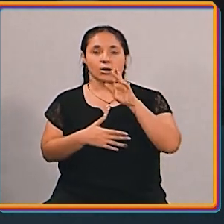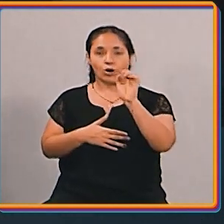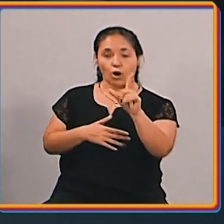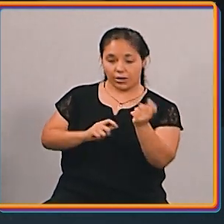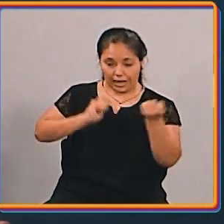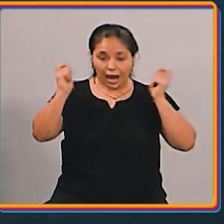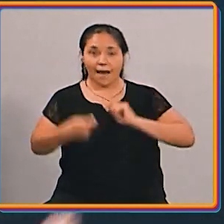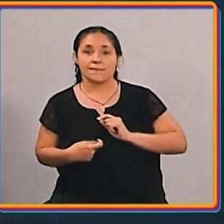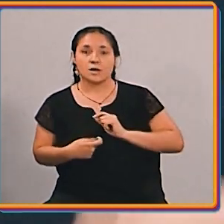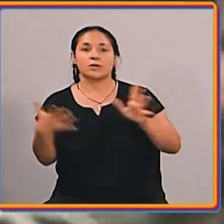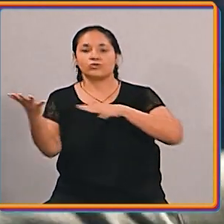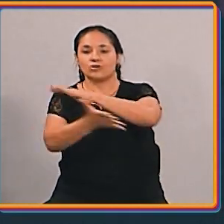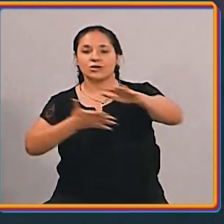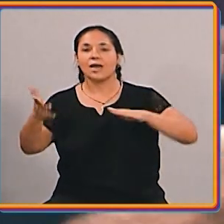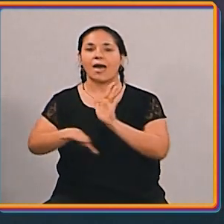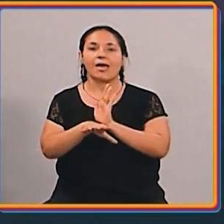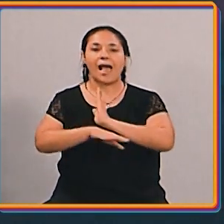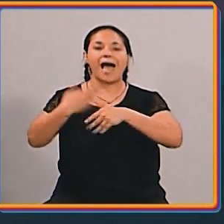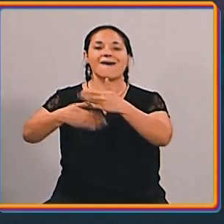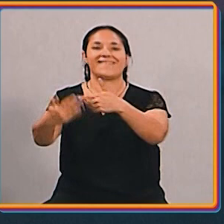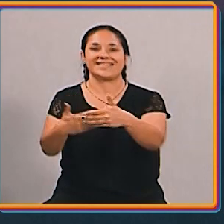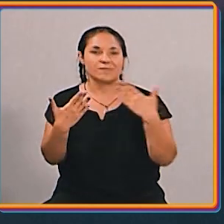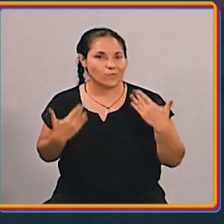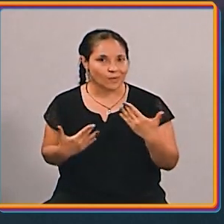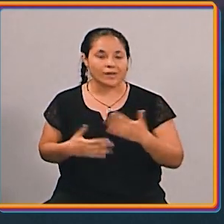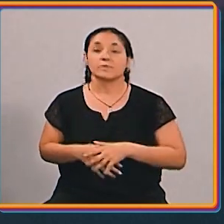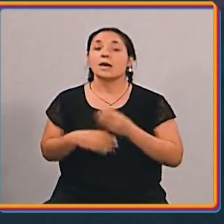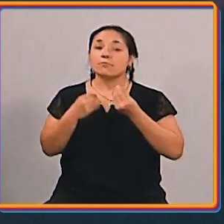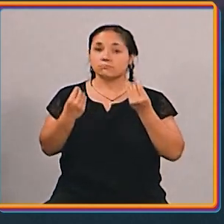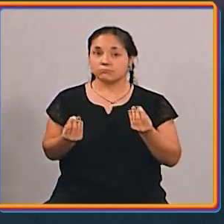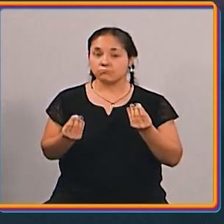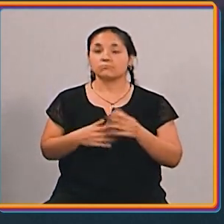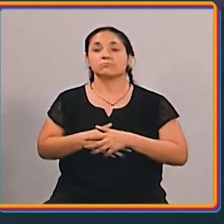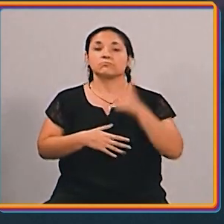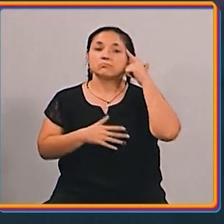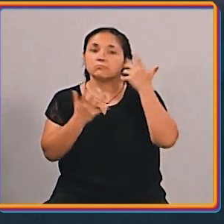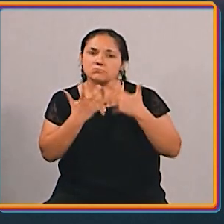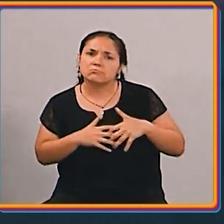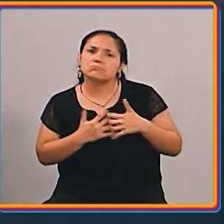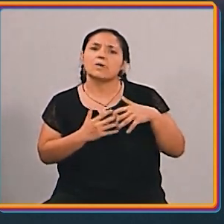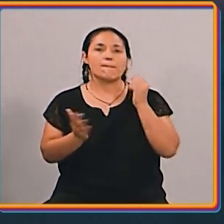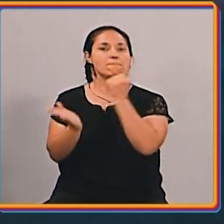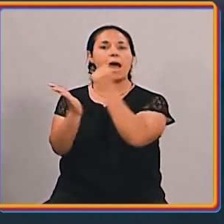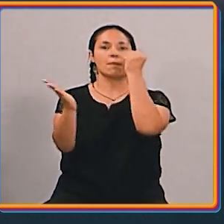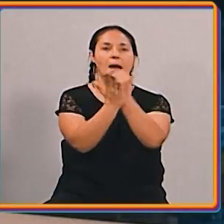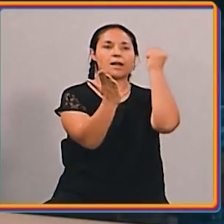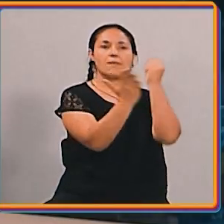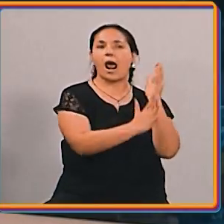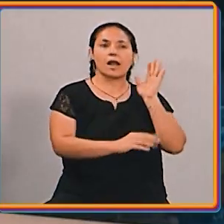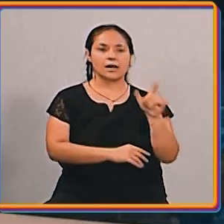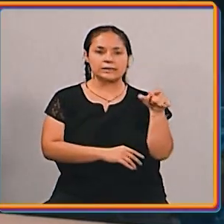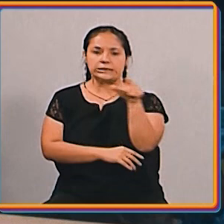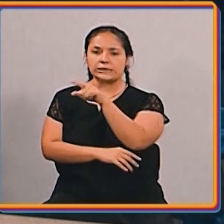cambios de roles logran que las sociedades avancen, permitiendo así el replanteo de estereotipos que